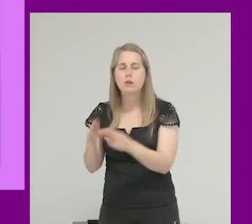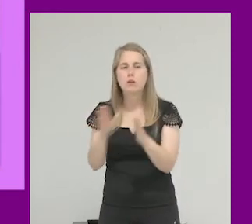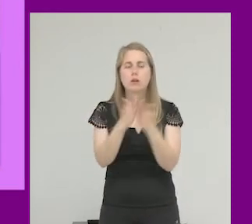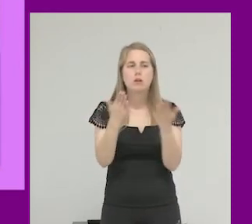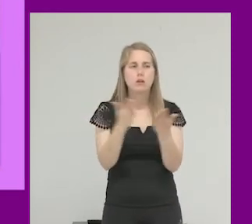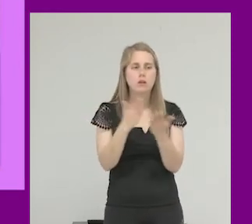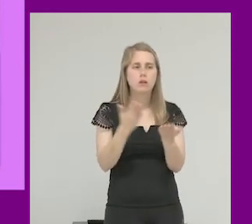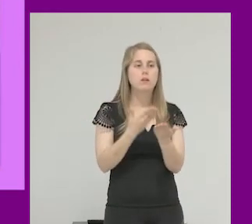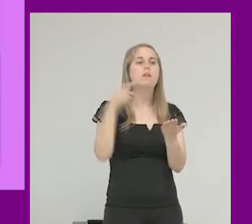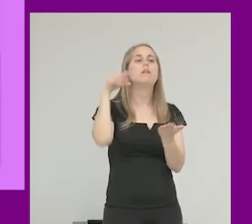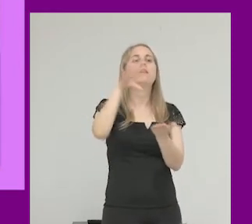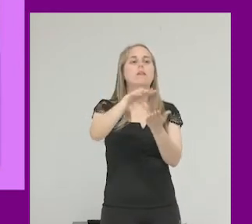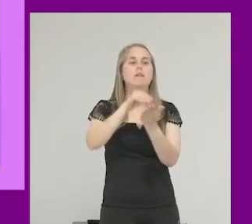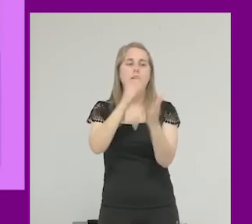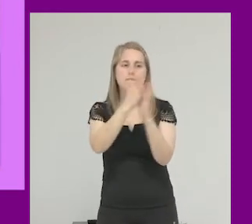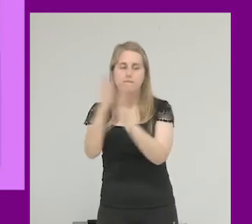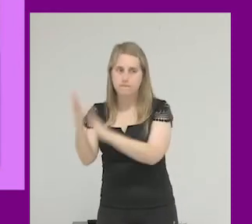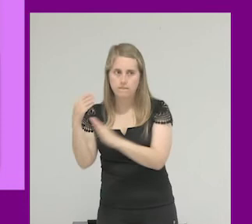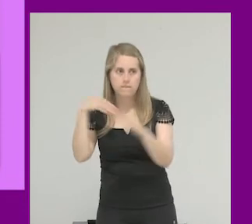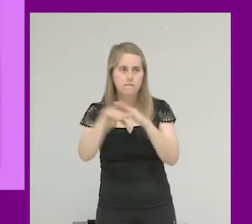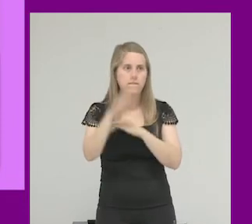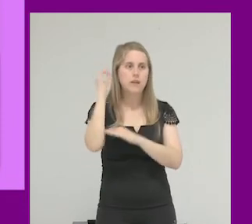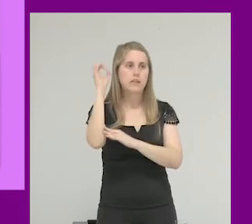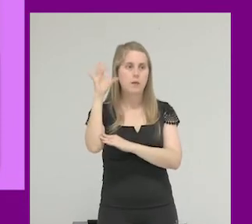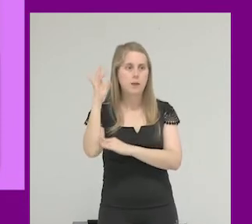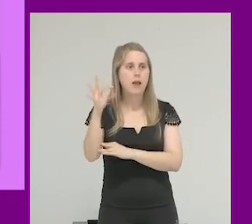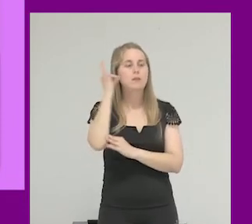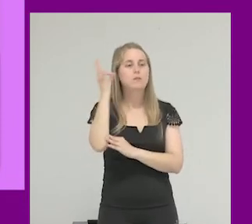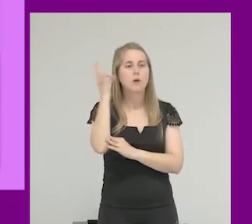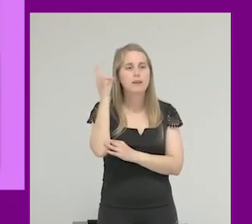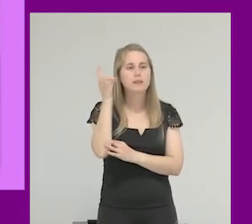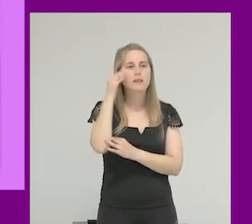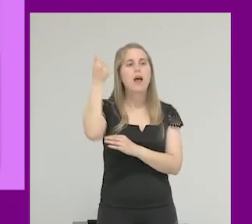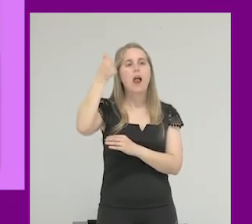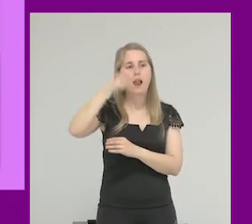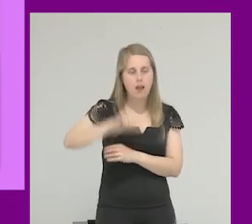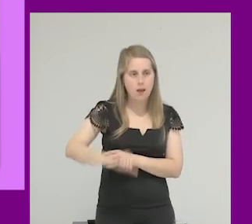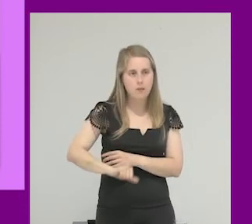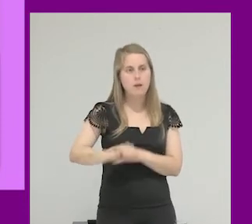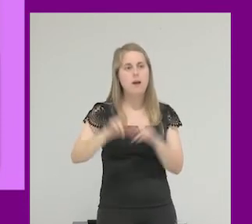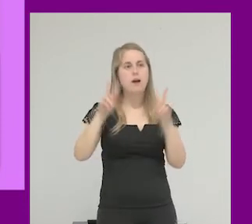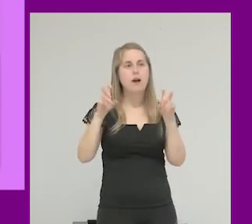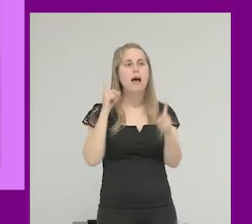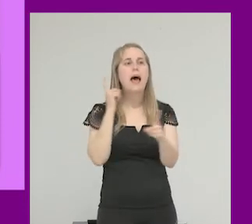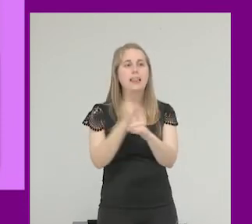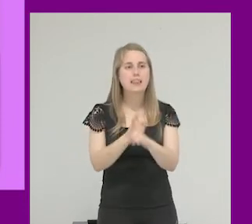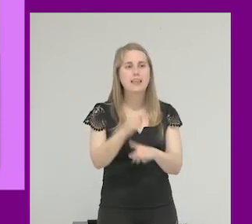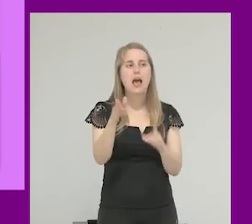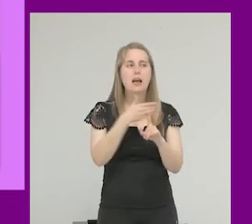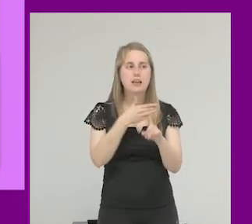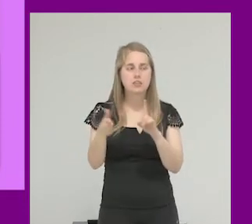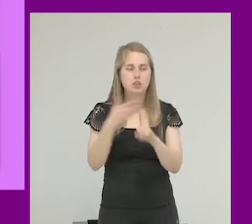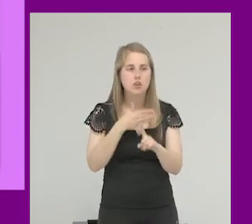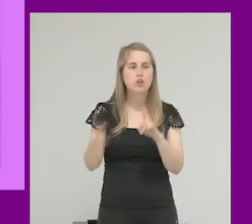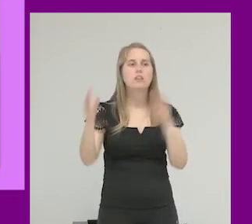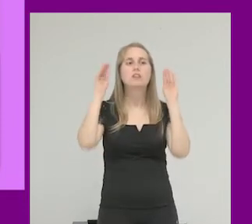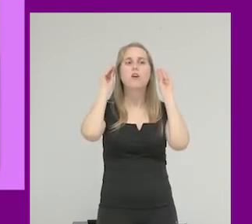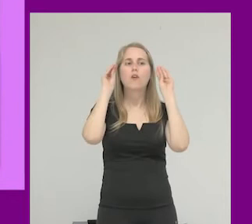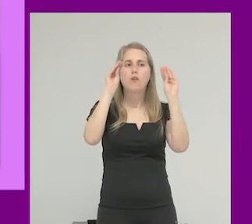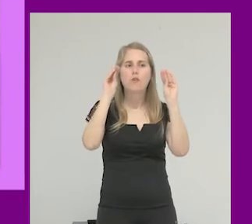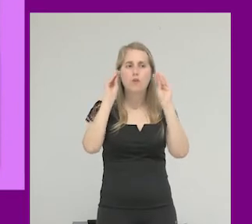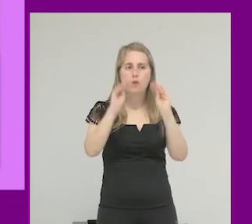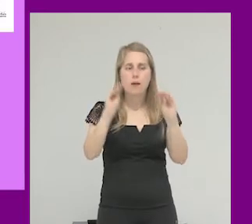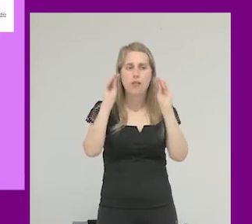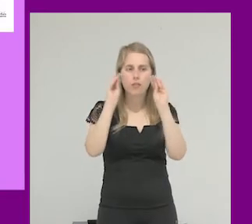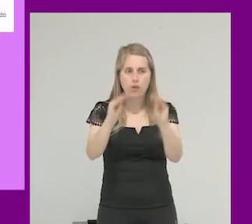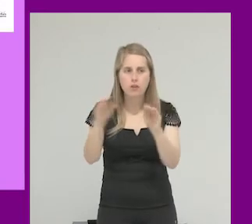y archivada por la Asamblea de Mujeres de Álava sobre la temática antiagresiones y sobre las formaciones en autodefensa para